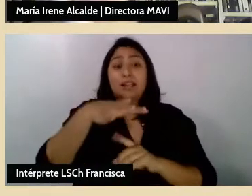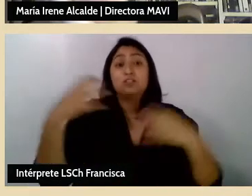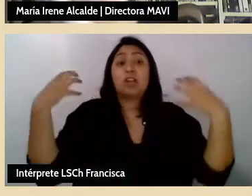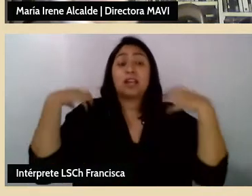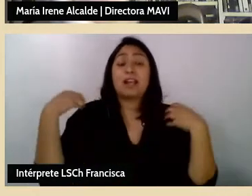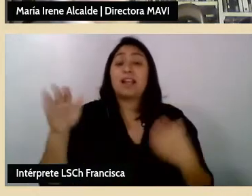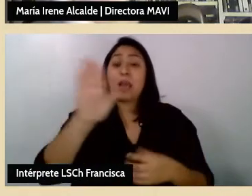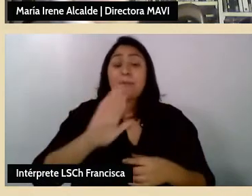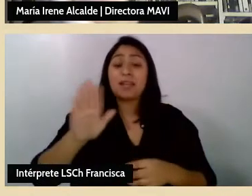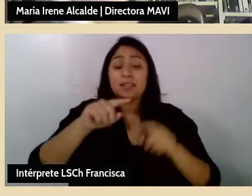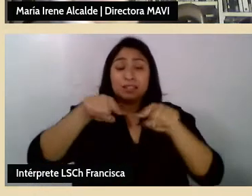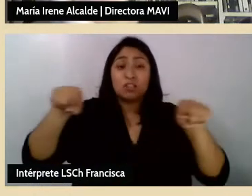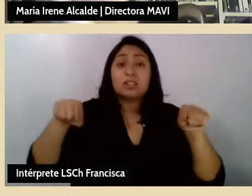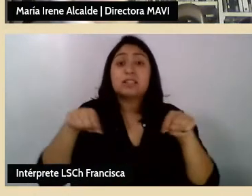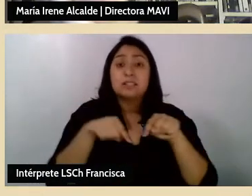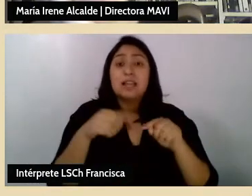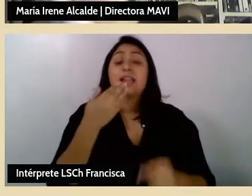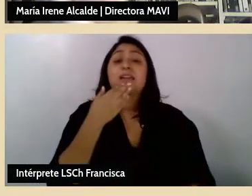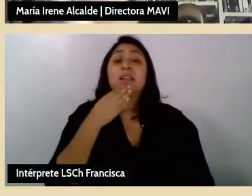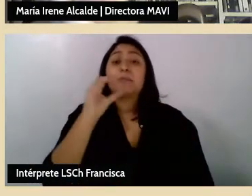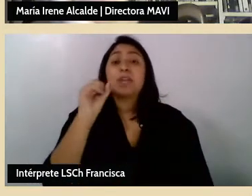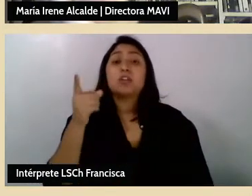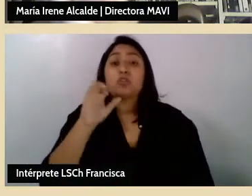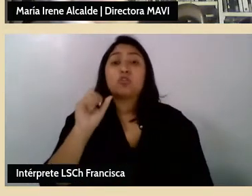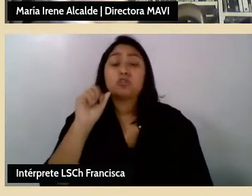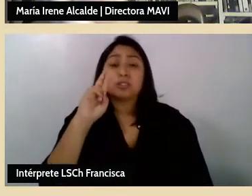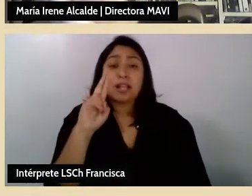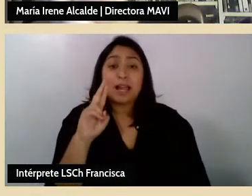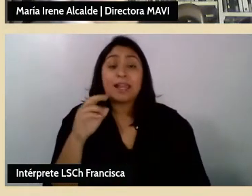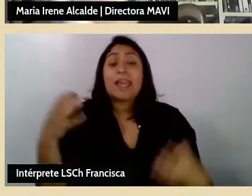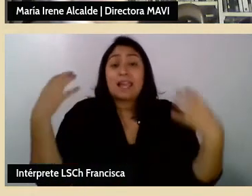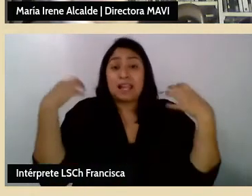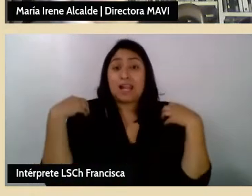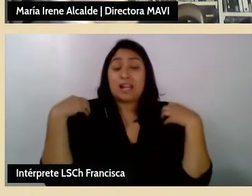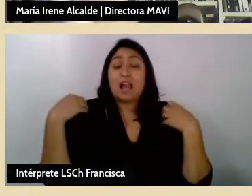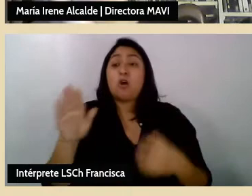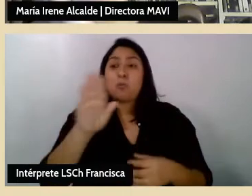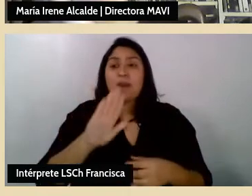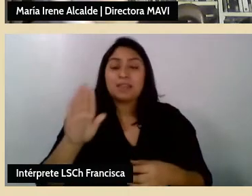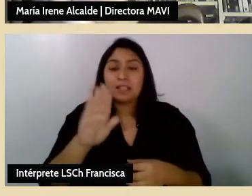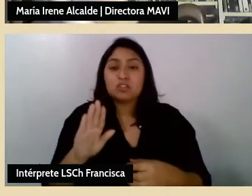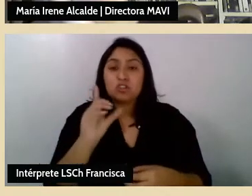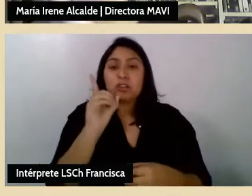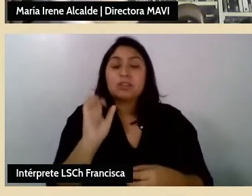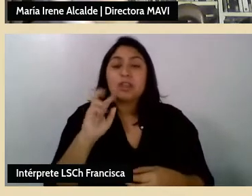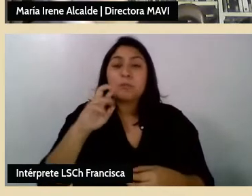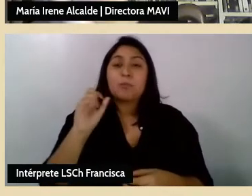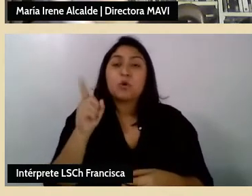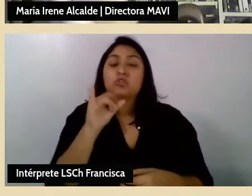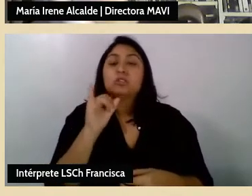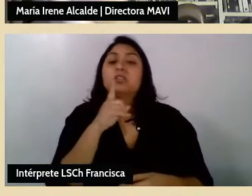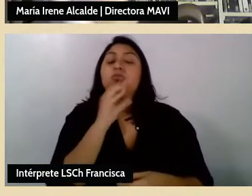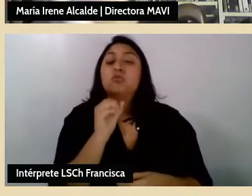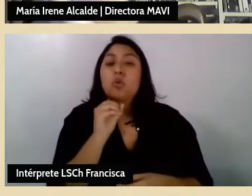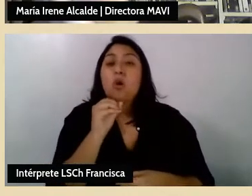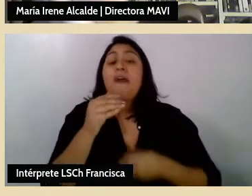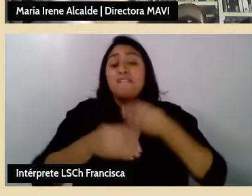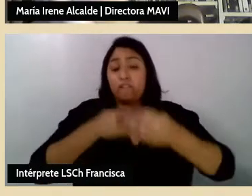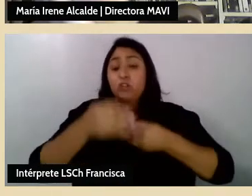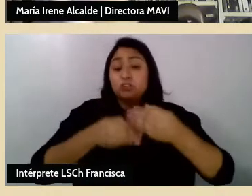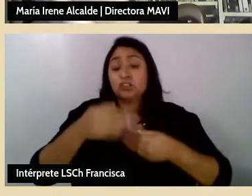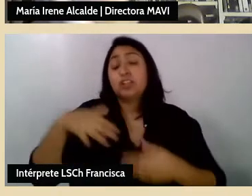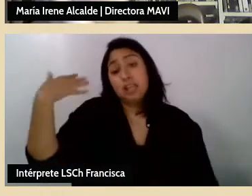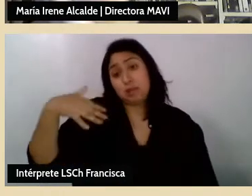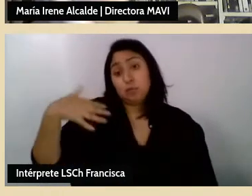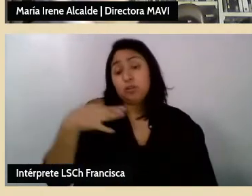de la sala, y Óscar específicamente está encargado de la mantención de los depósitos. Funciones que son súper importantes y como dijo